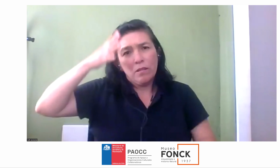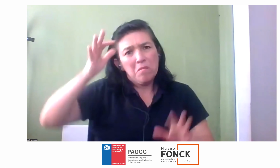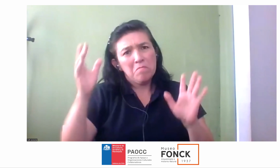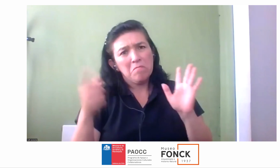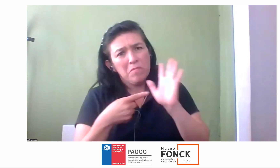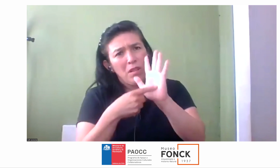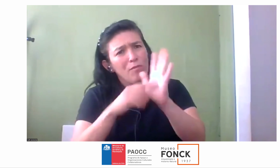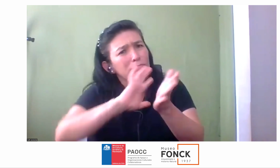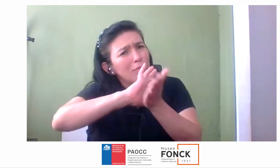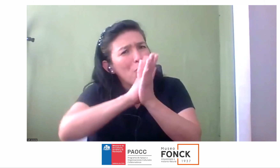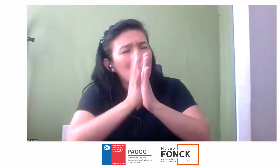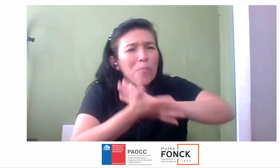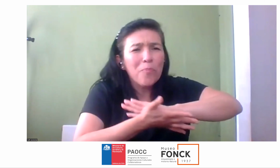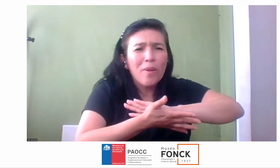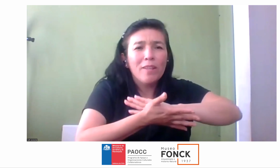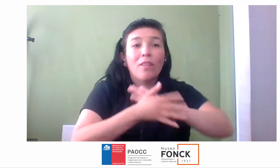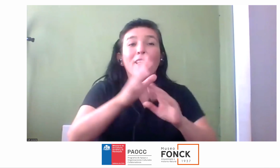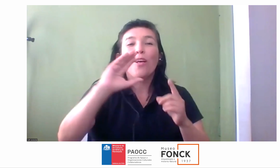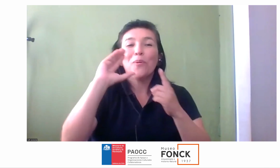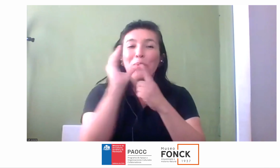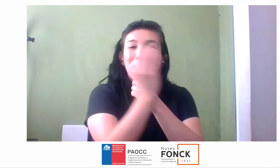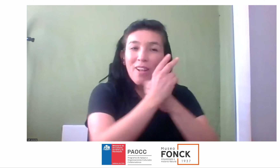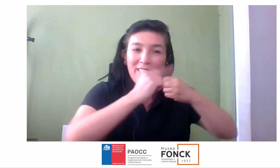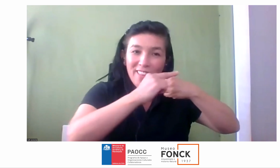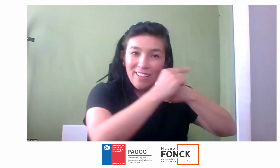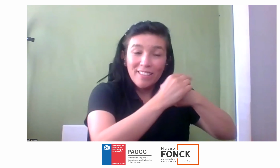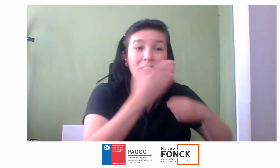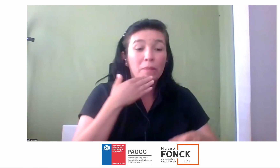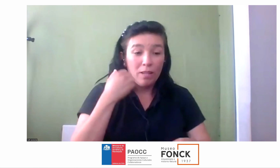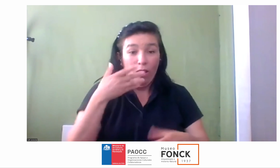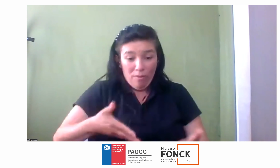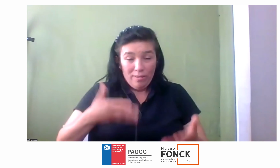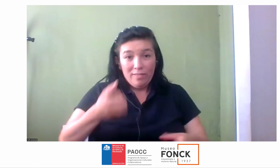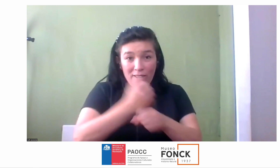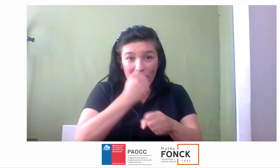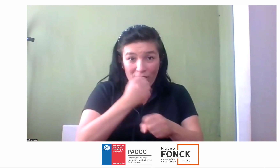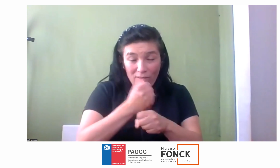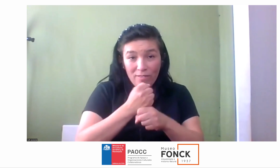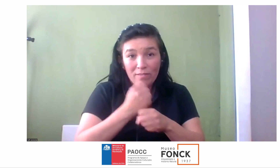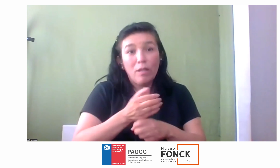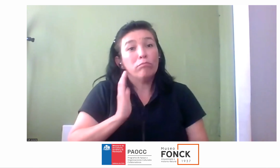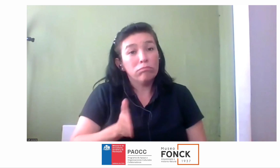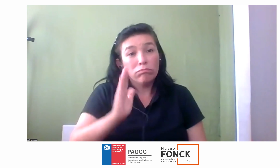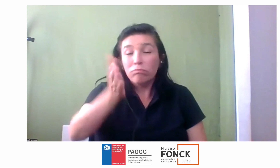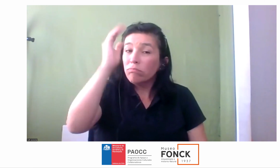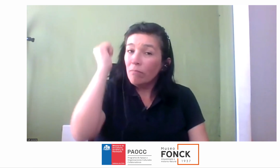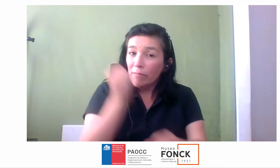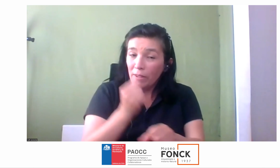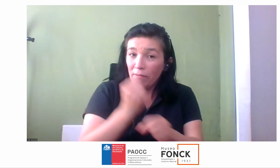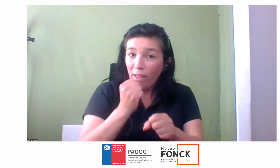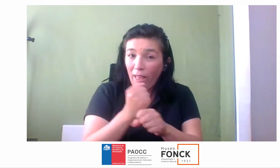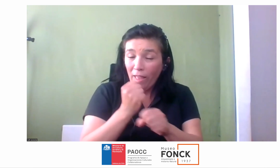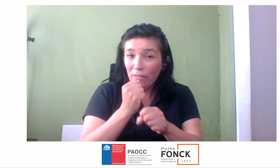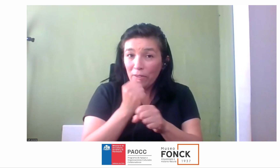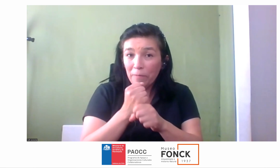completo de lo que es la cultura diaguita, de los trabajos actuales, que se sigue trabajando, que